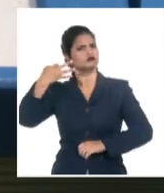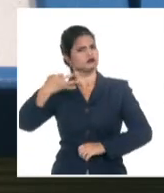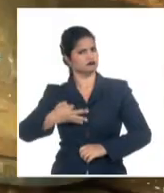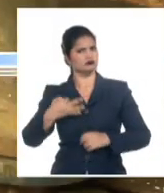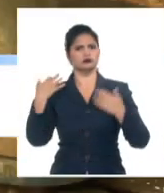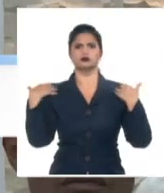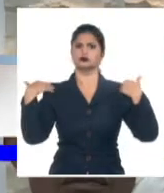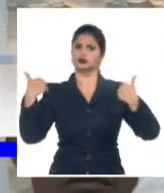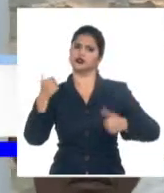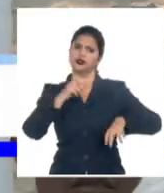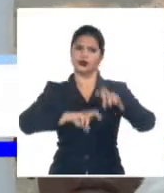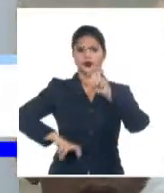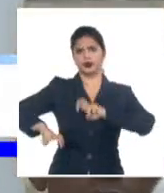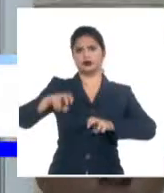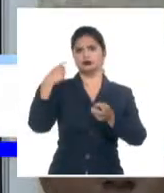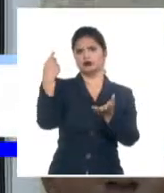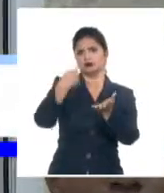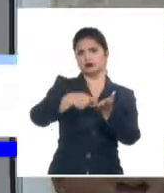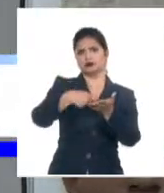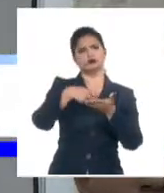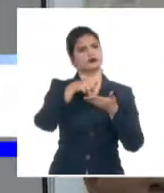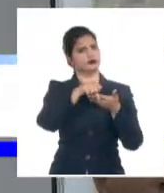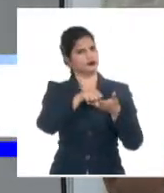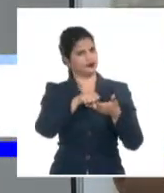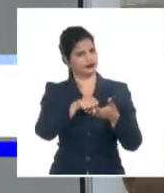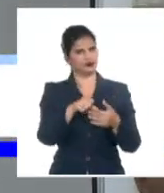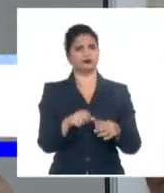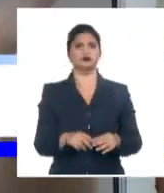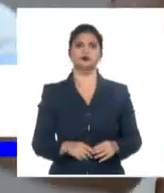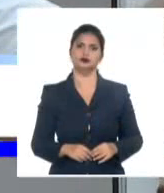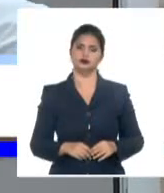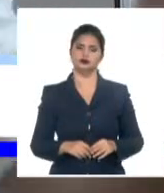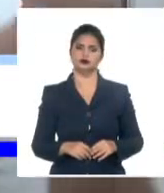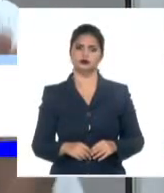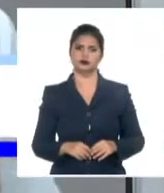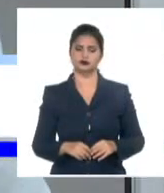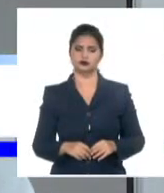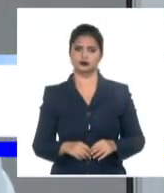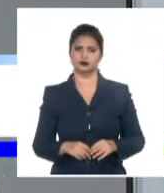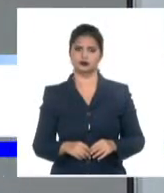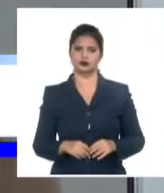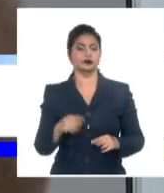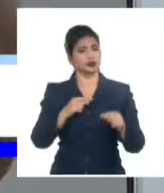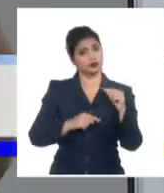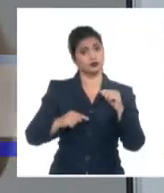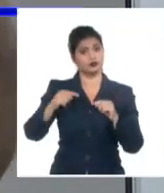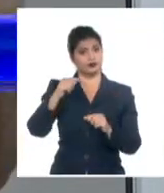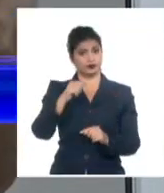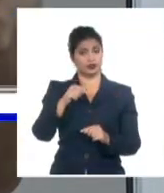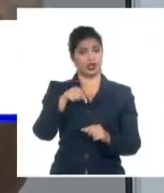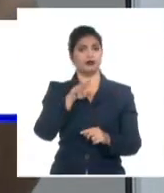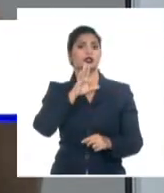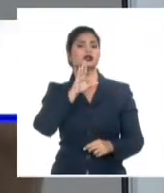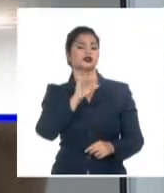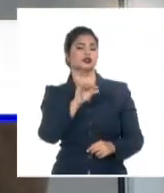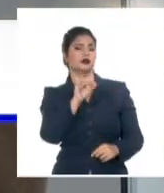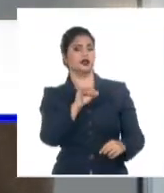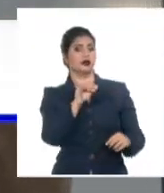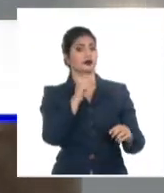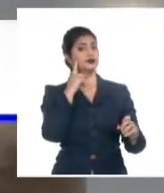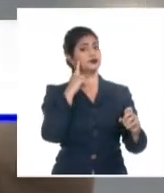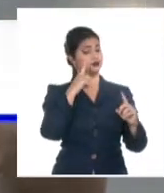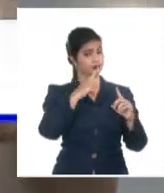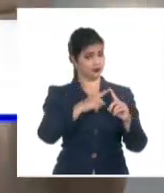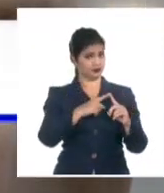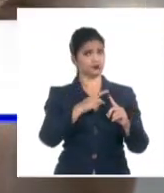dirección de inversiones. Dentro de las prioridades del proceso inversionista tenemos que hablar siempre de lo que se hablaba. ¿A qué daba prioridad? Servicio